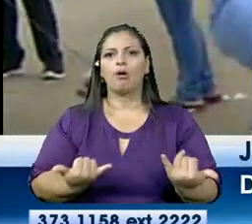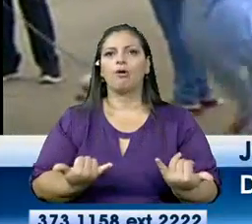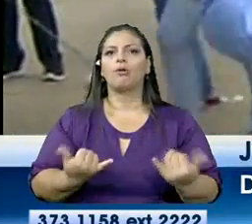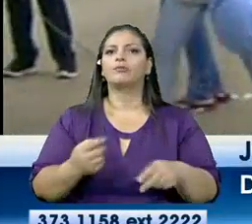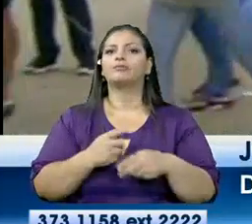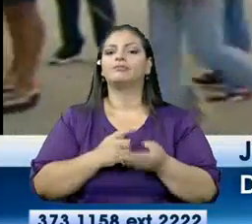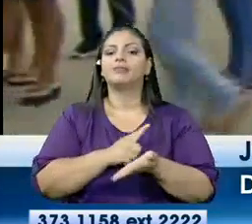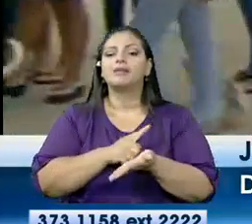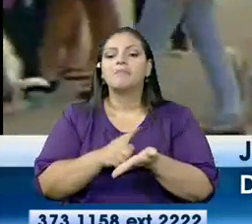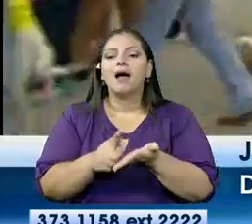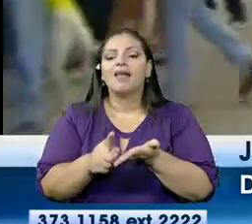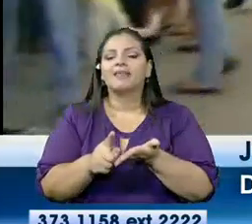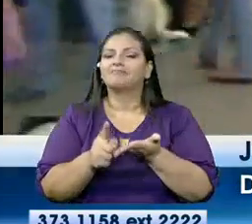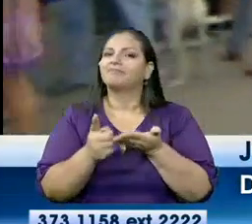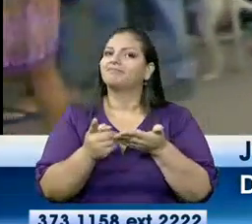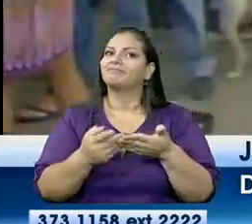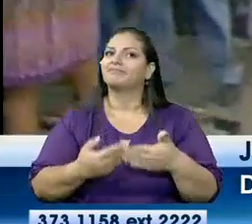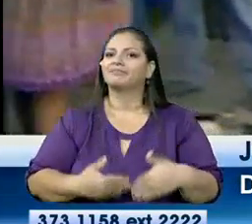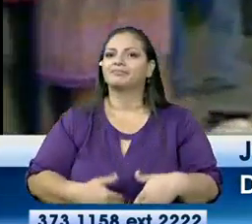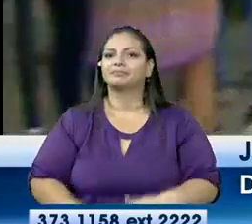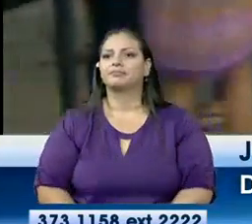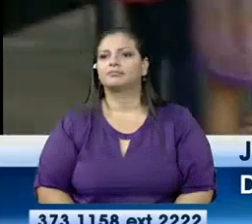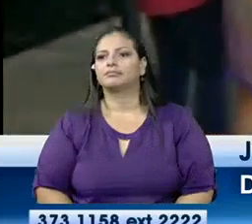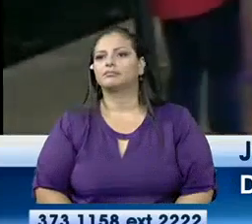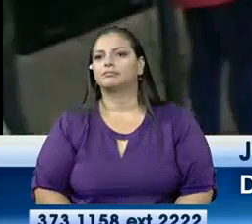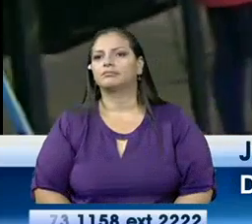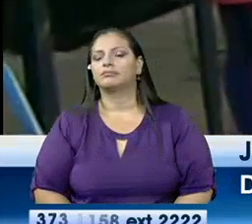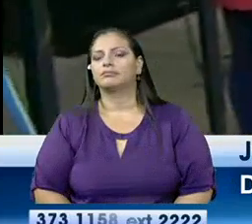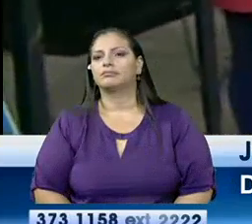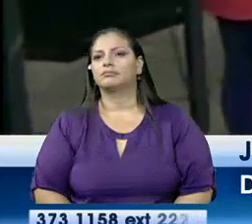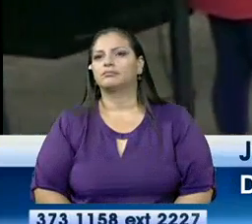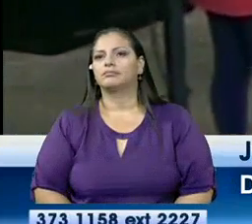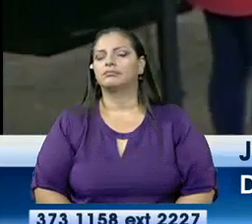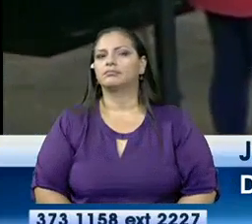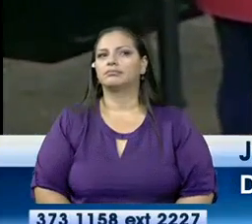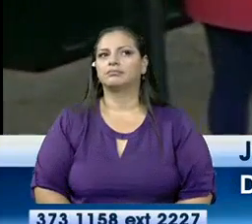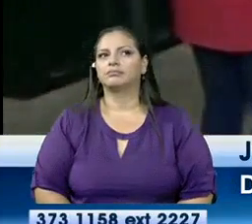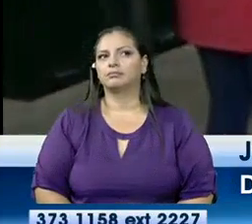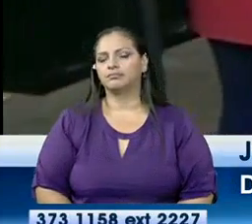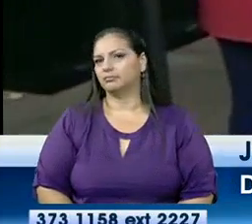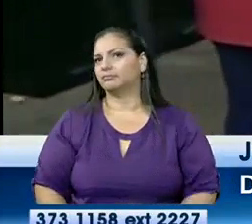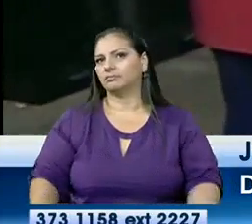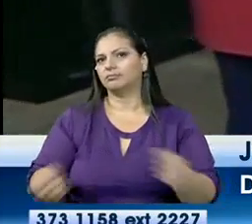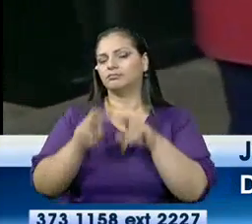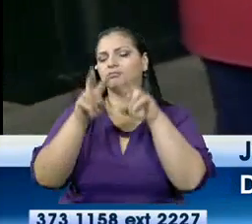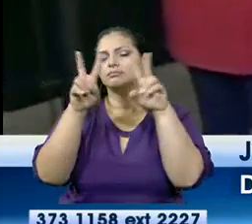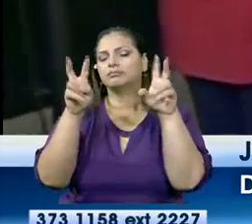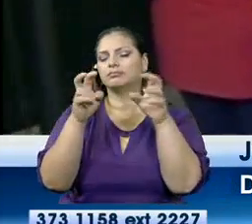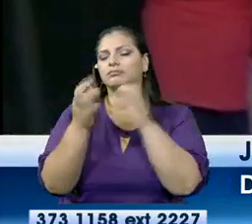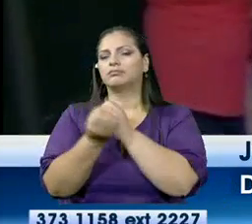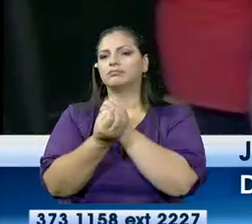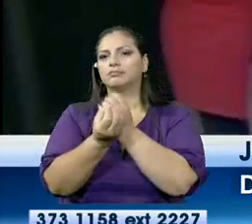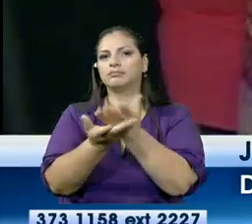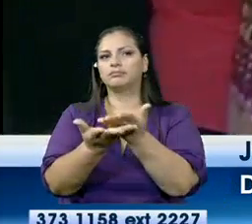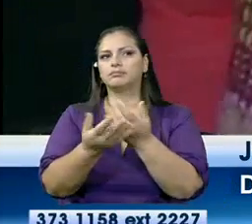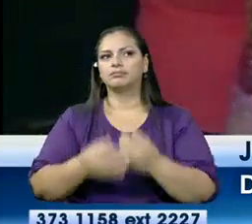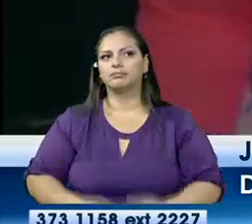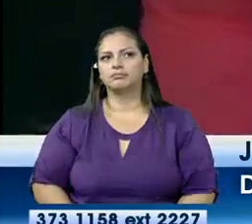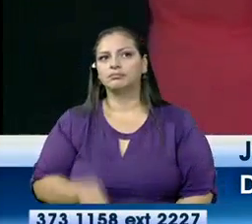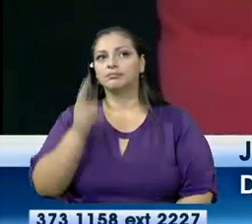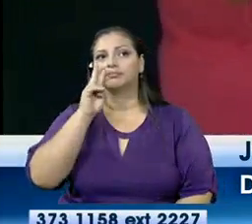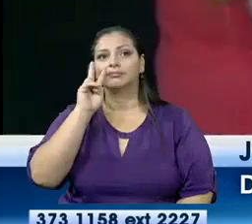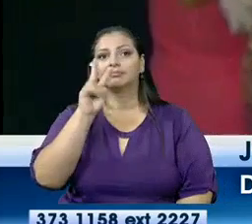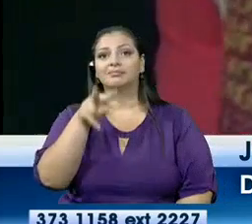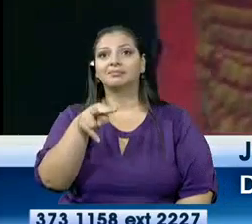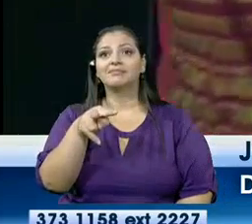Bueno, les cuento rápidamente, entramos en detalles, entramos en el tema. Por acá, como pueden darse cuenta ustedes,